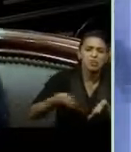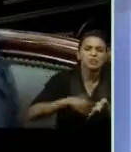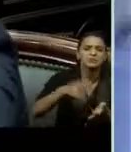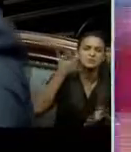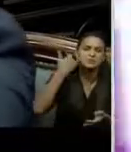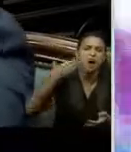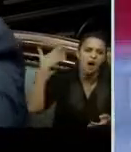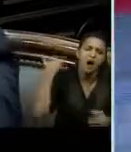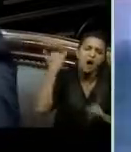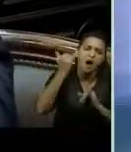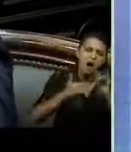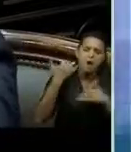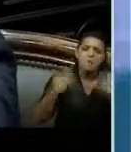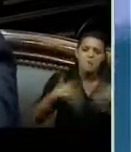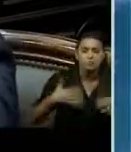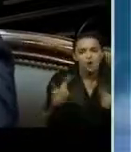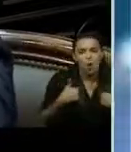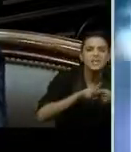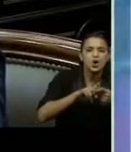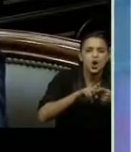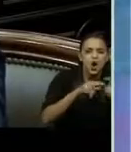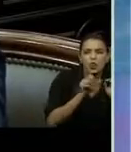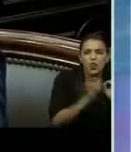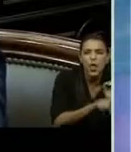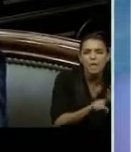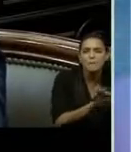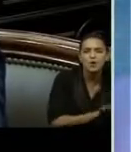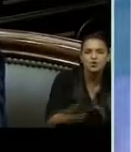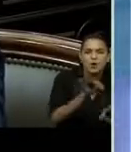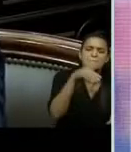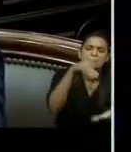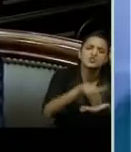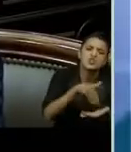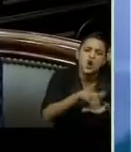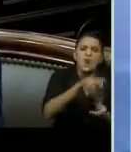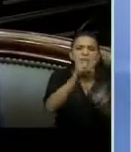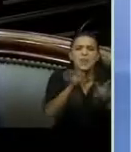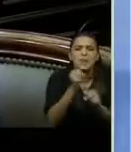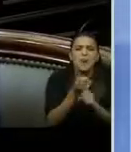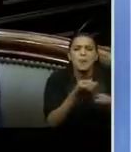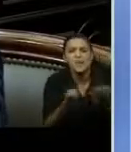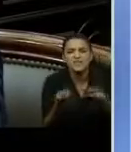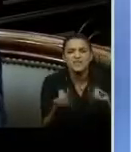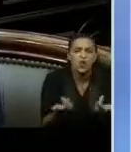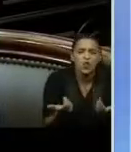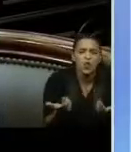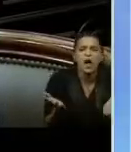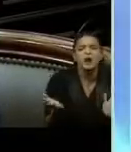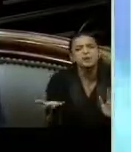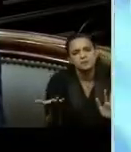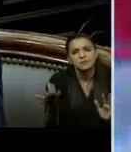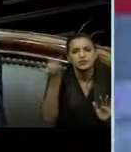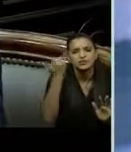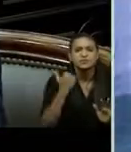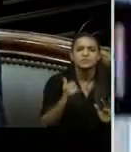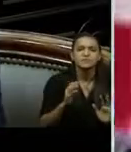sesiones presenciales en su totalidad. Casi un Claro. año y medio sesionando de manera virtual y justo hoy que volvíamos la presencialidad no bajaron